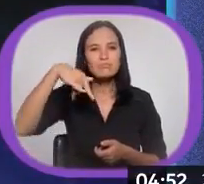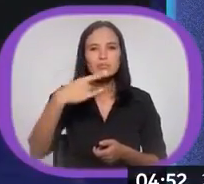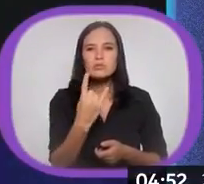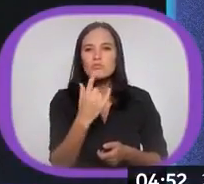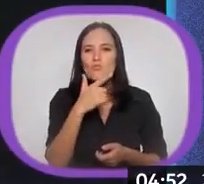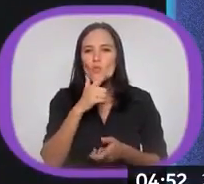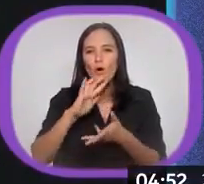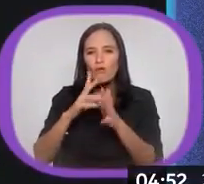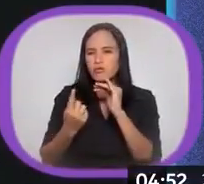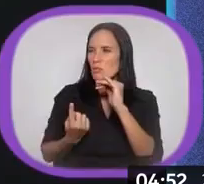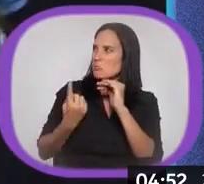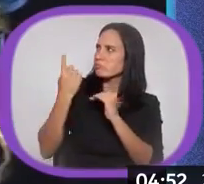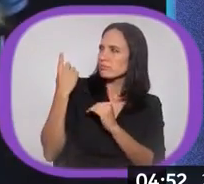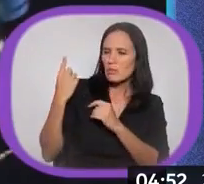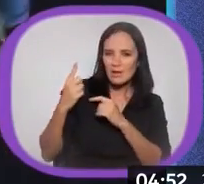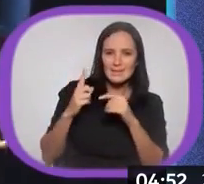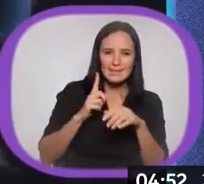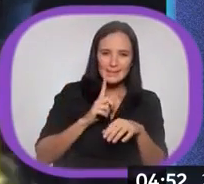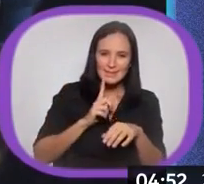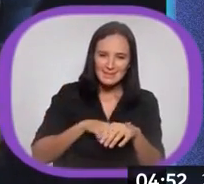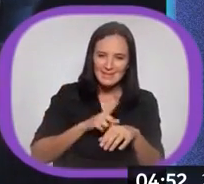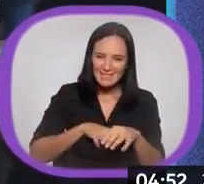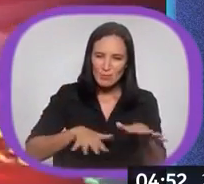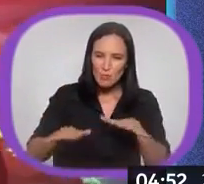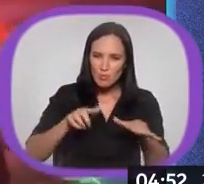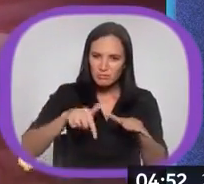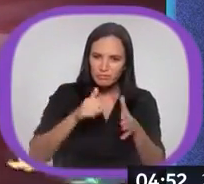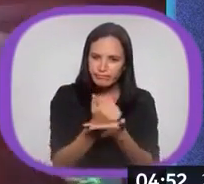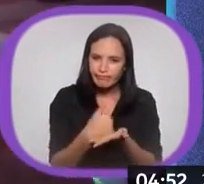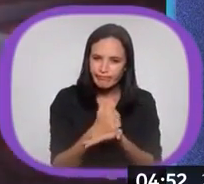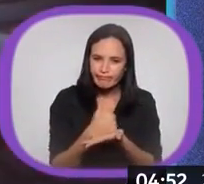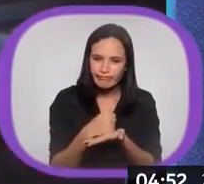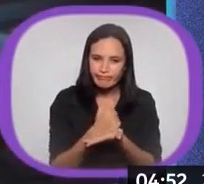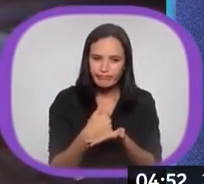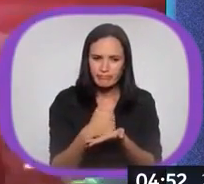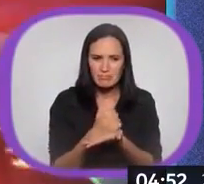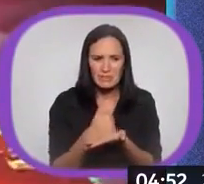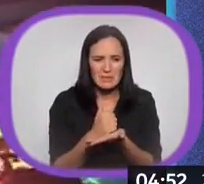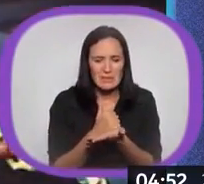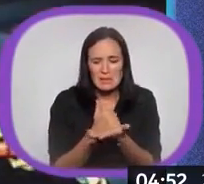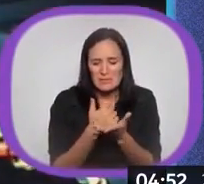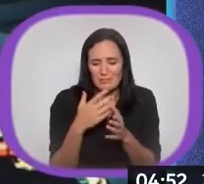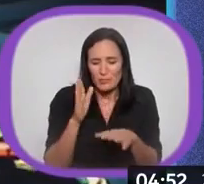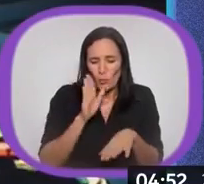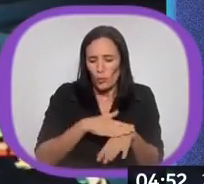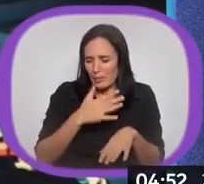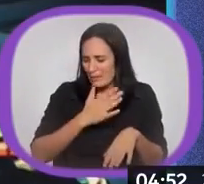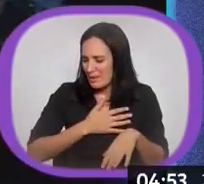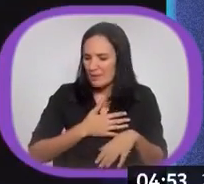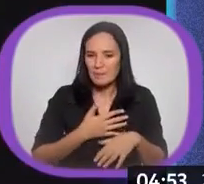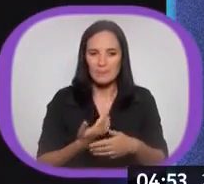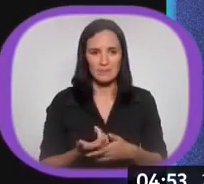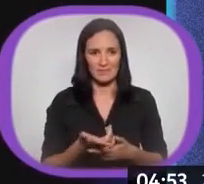Primitivo, ¿cómo he esperado este momento? Lo siento, amigos, pero esto es mi